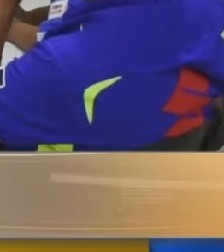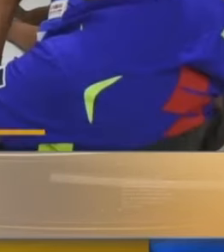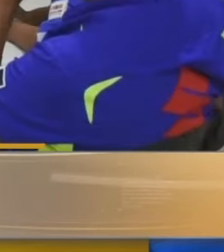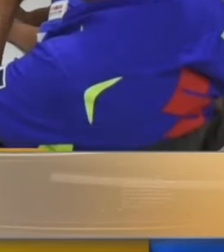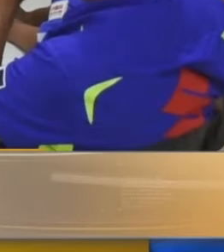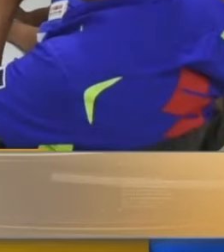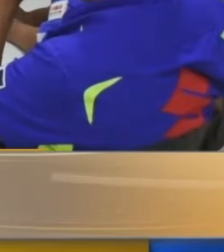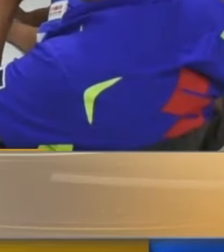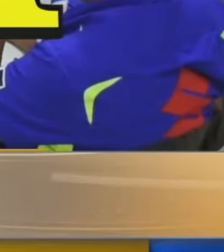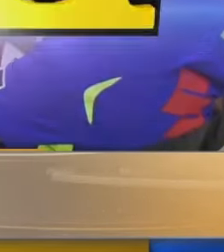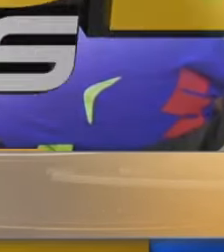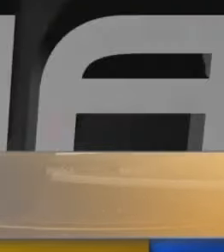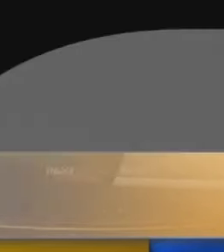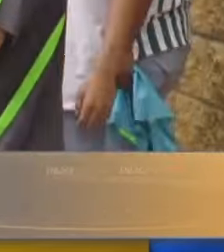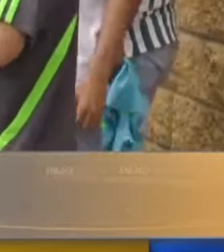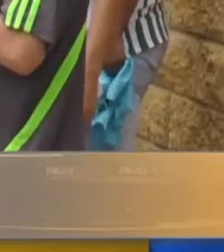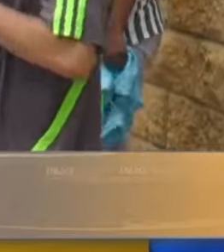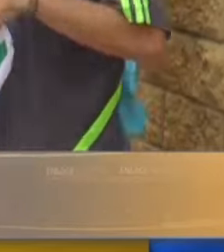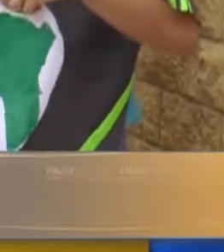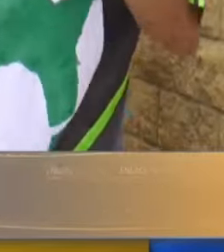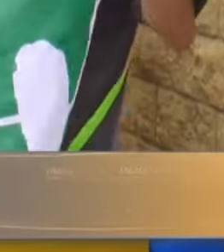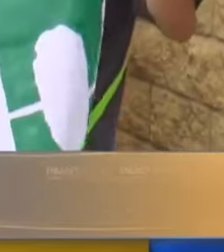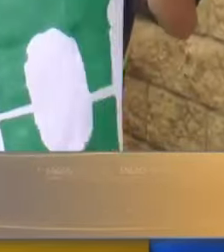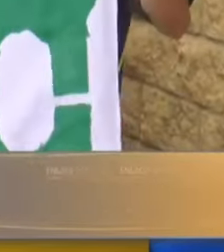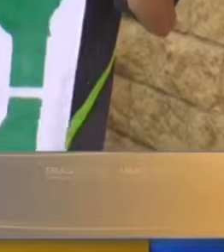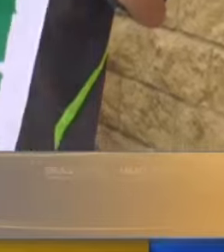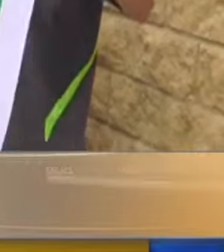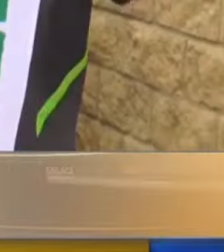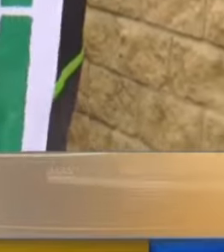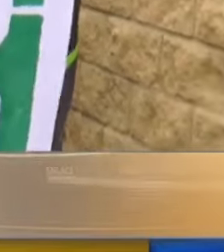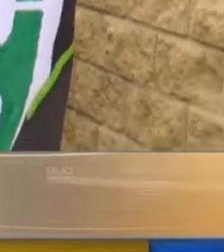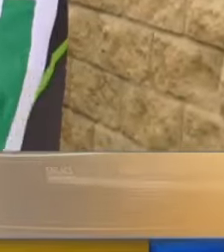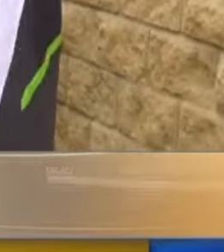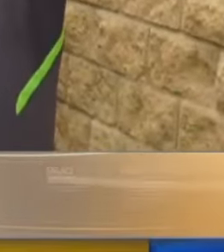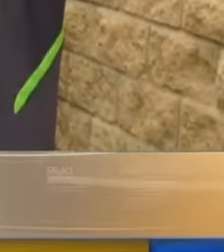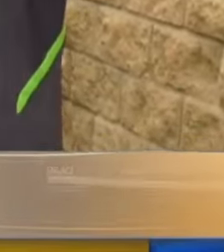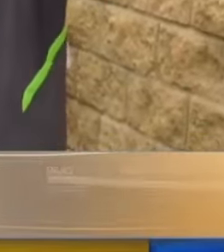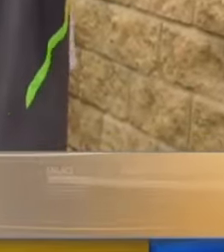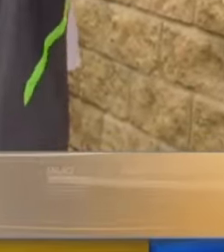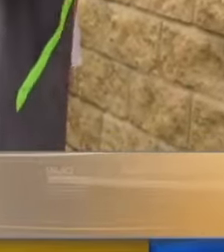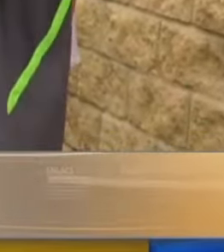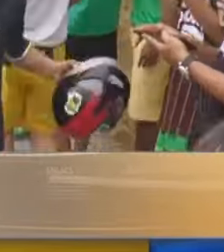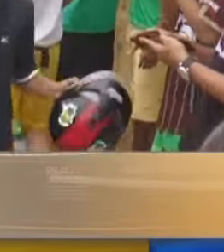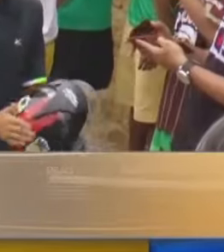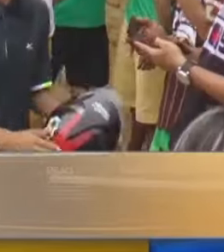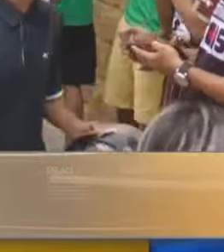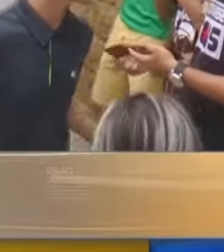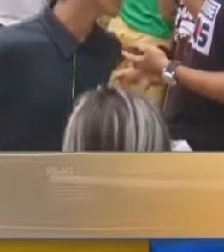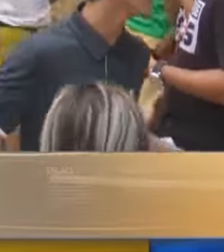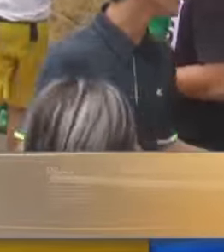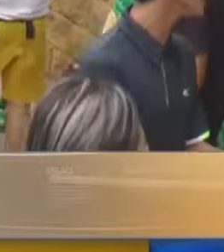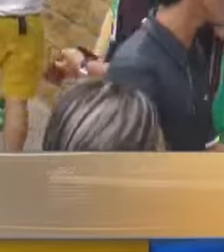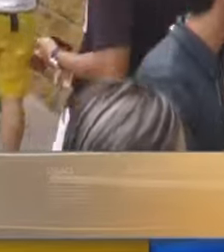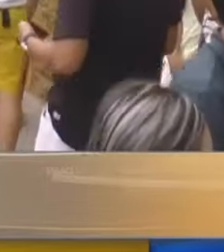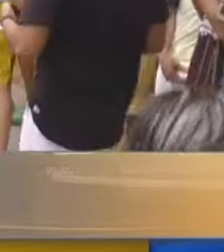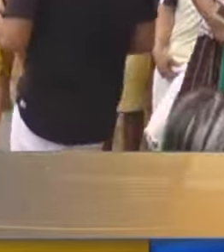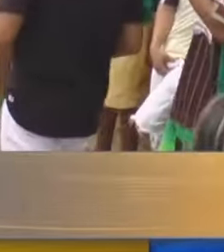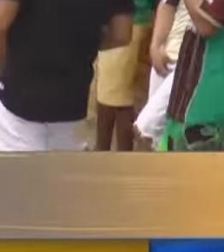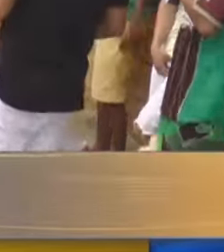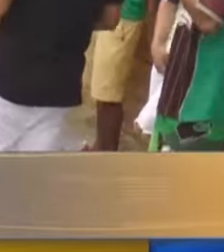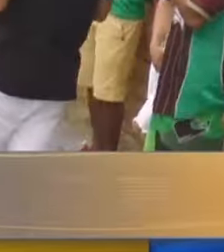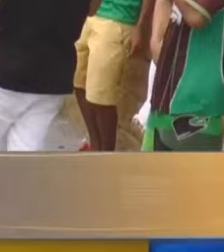se dio con clubes de motociclismo. En los deportes, este es el ambiente que se vive hasta ahora a las afueras del Hotel San Silvestre, donde el equipo Atlético